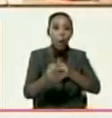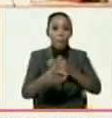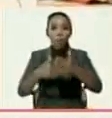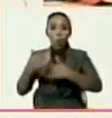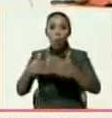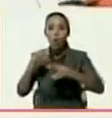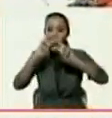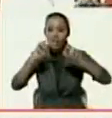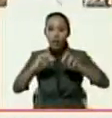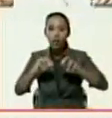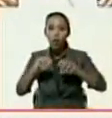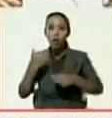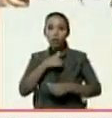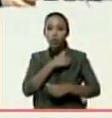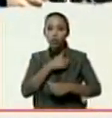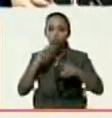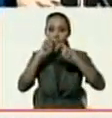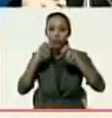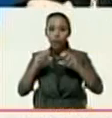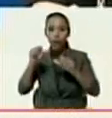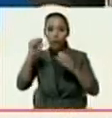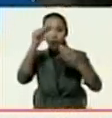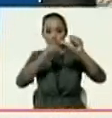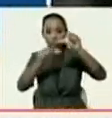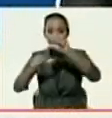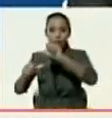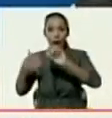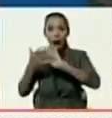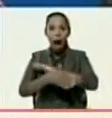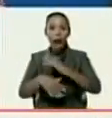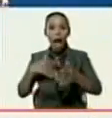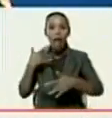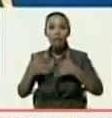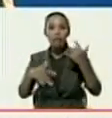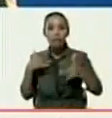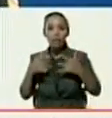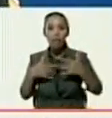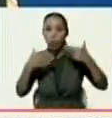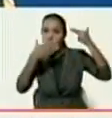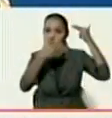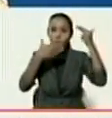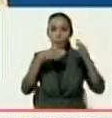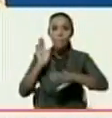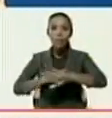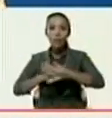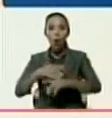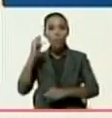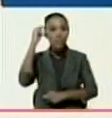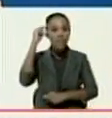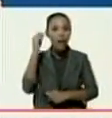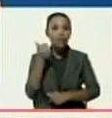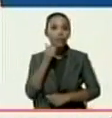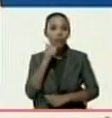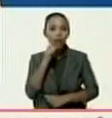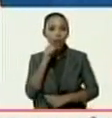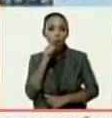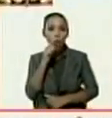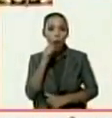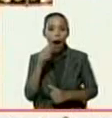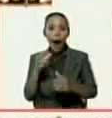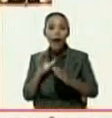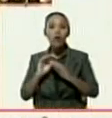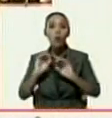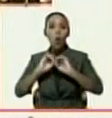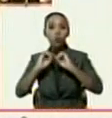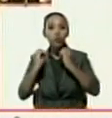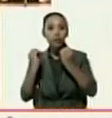que se llevan a cabo en relación al acto terrorista ocurrido el día sábado en los depósitos del